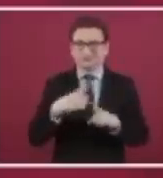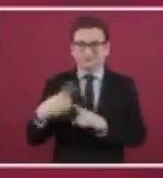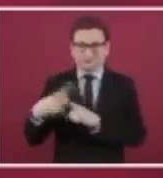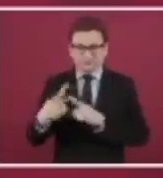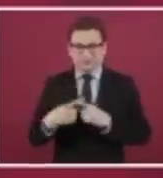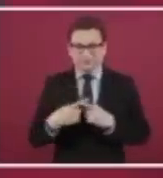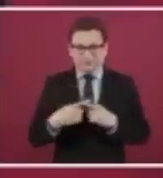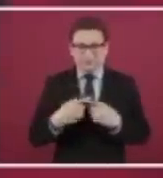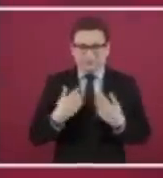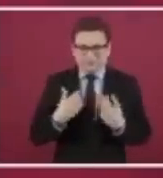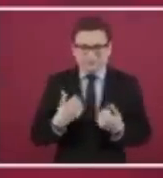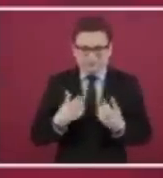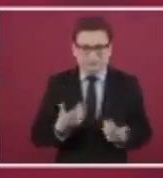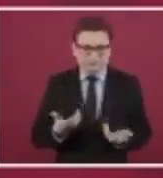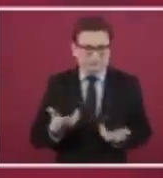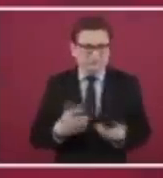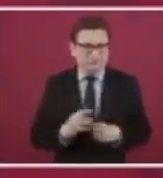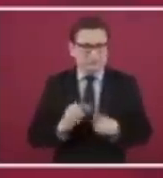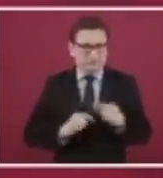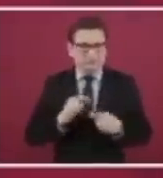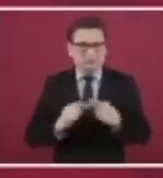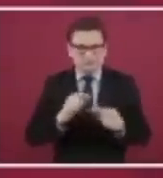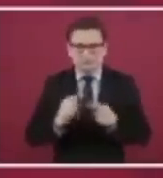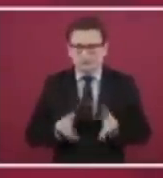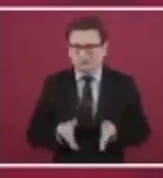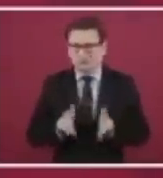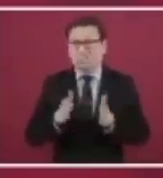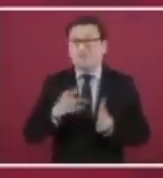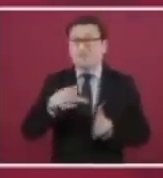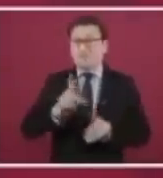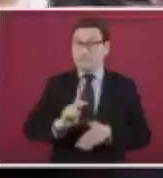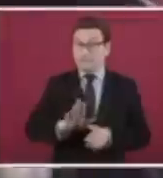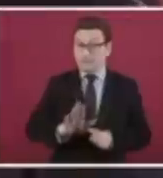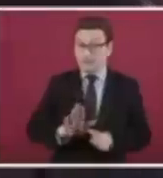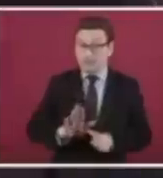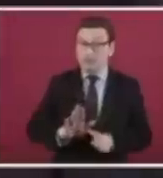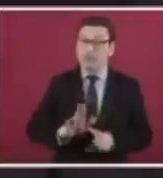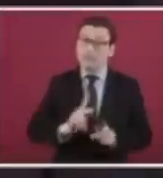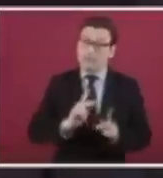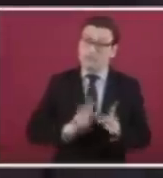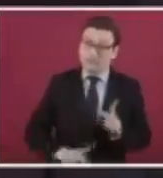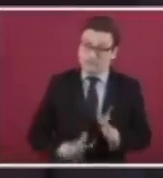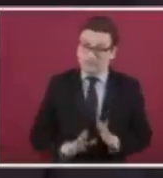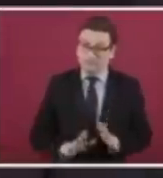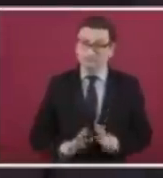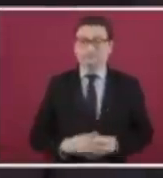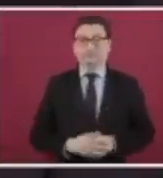sí, sí, sí, sí. Pero es una parte.